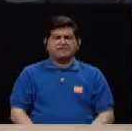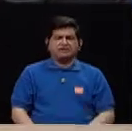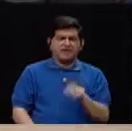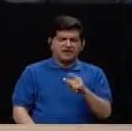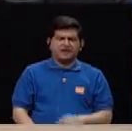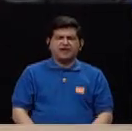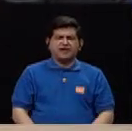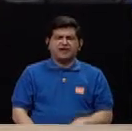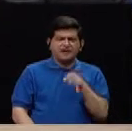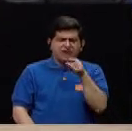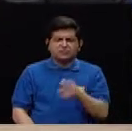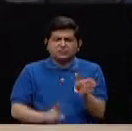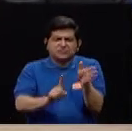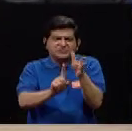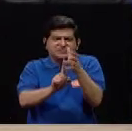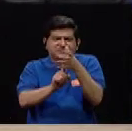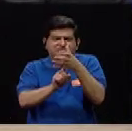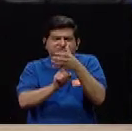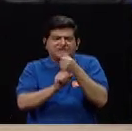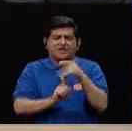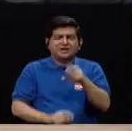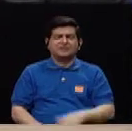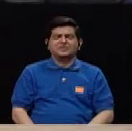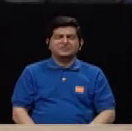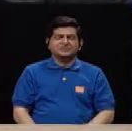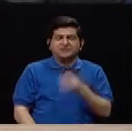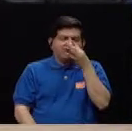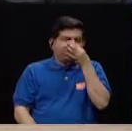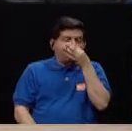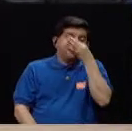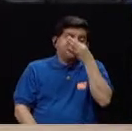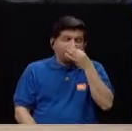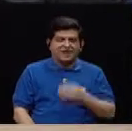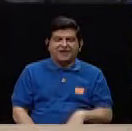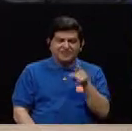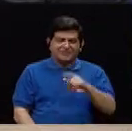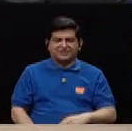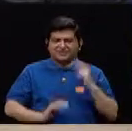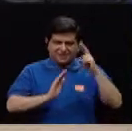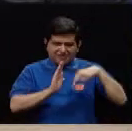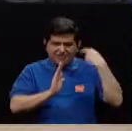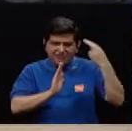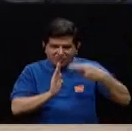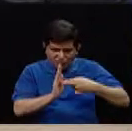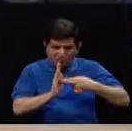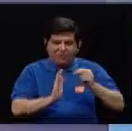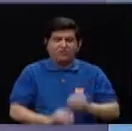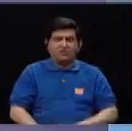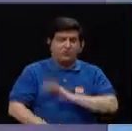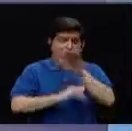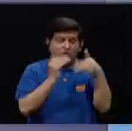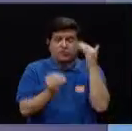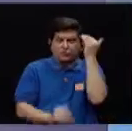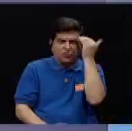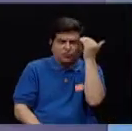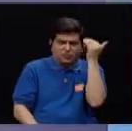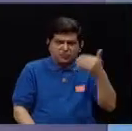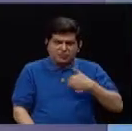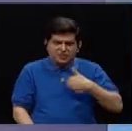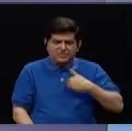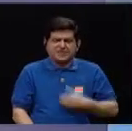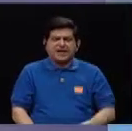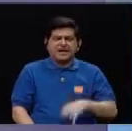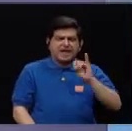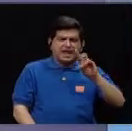él logra envolverte y te terminas enamorando de esa personalidad y todo ese conocimiento que